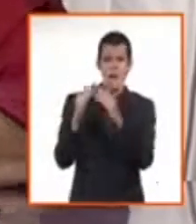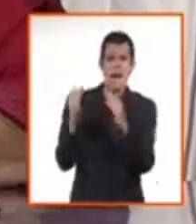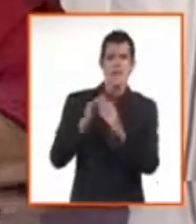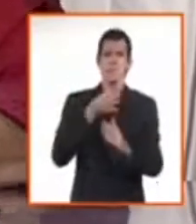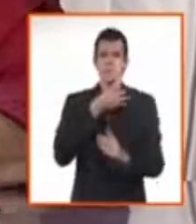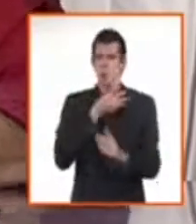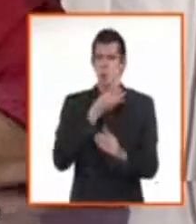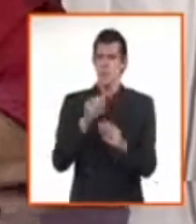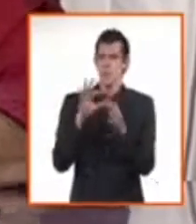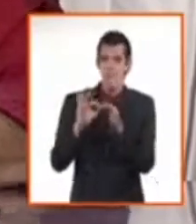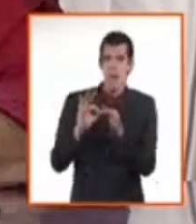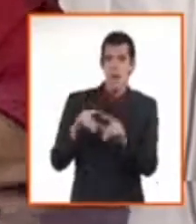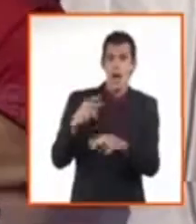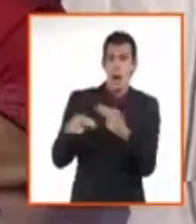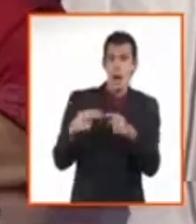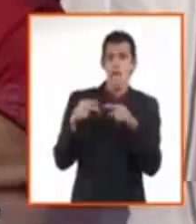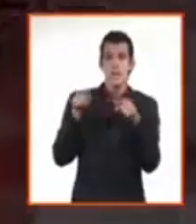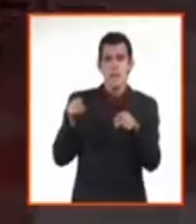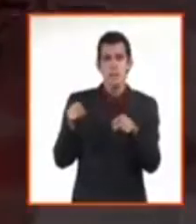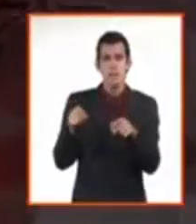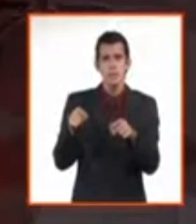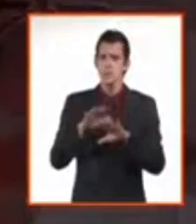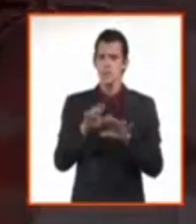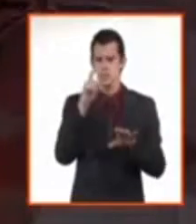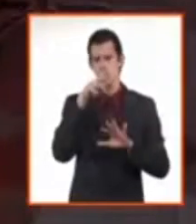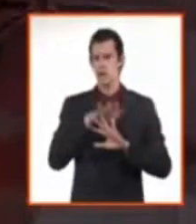esa persona